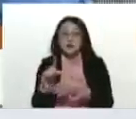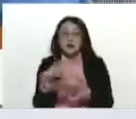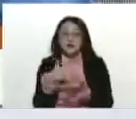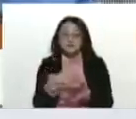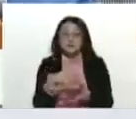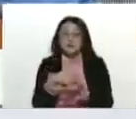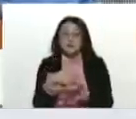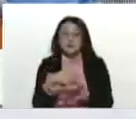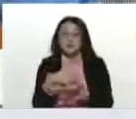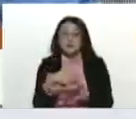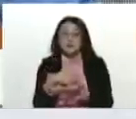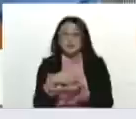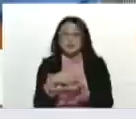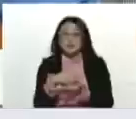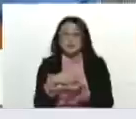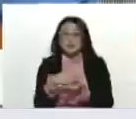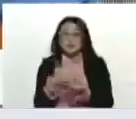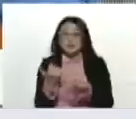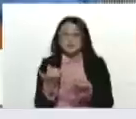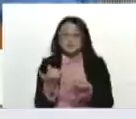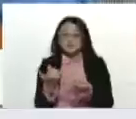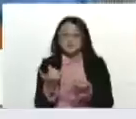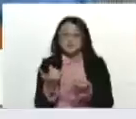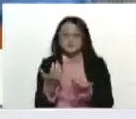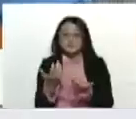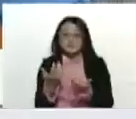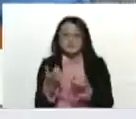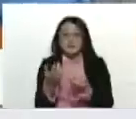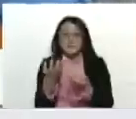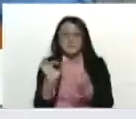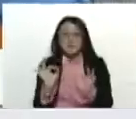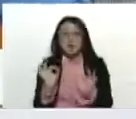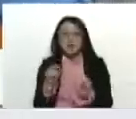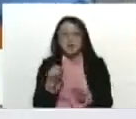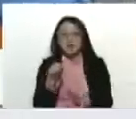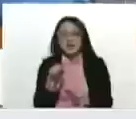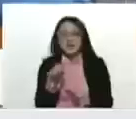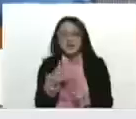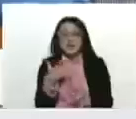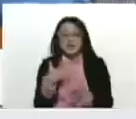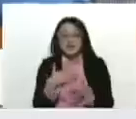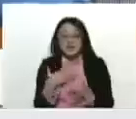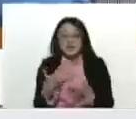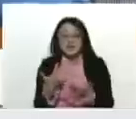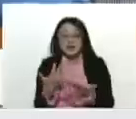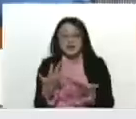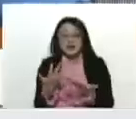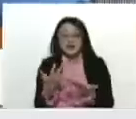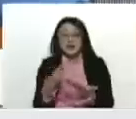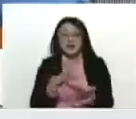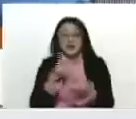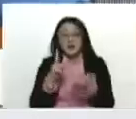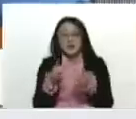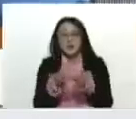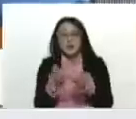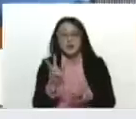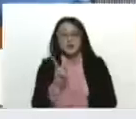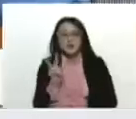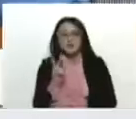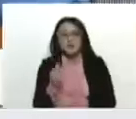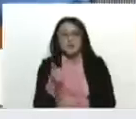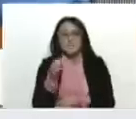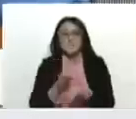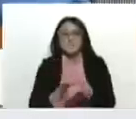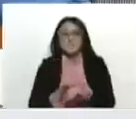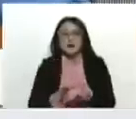hay toda una teoría cuando se puede tener una moneda común porque lo que se está pretendiendo de parte de ciertos sectores venezolanos es más